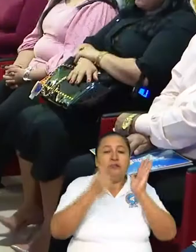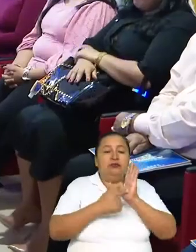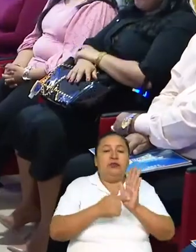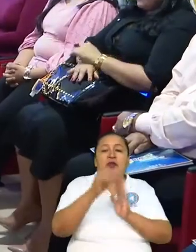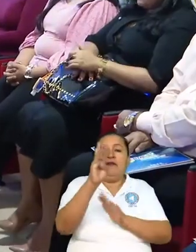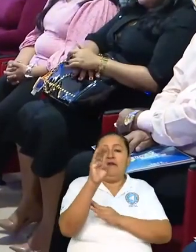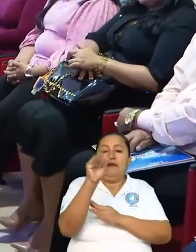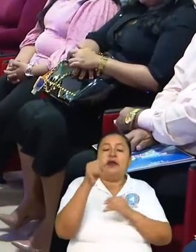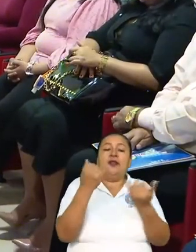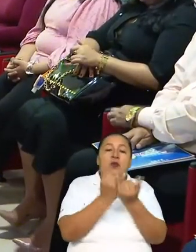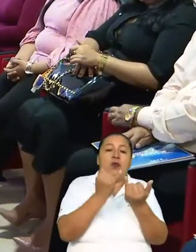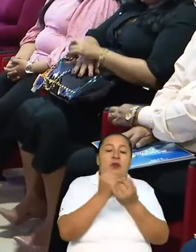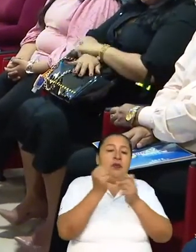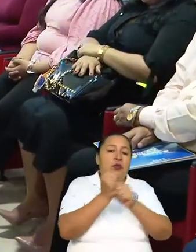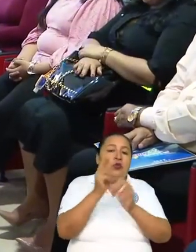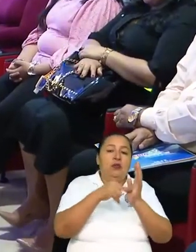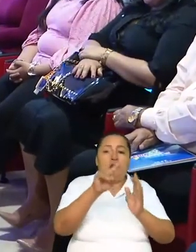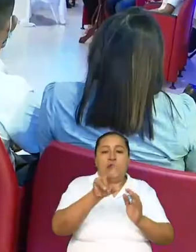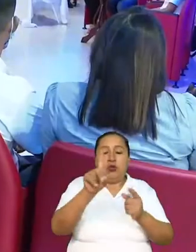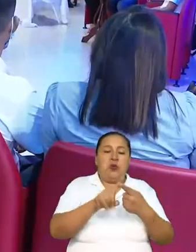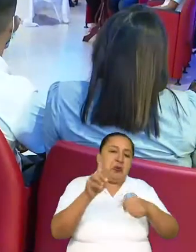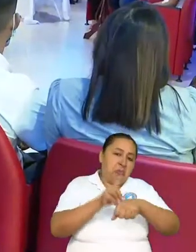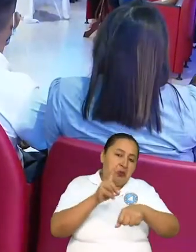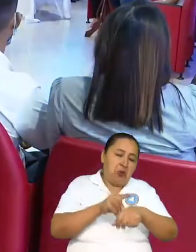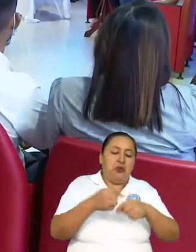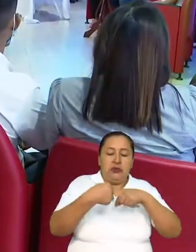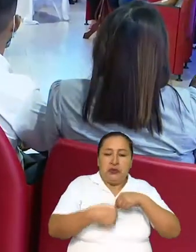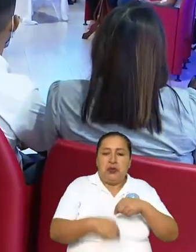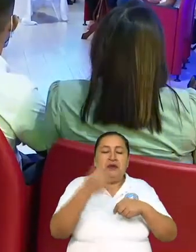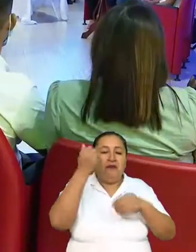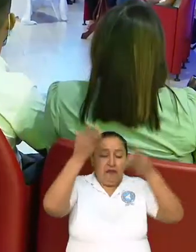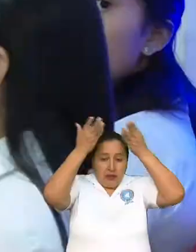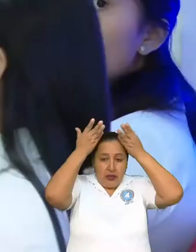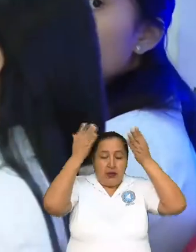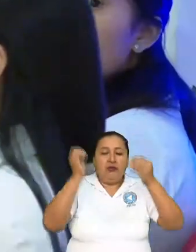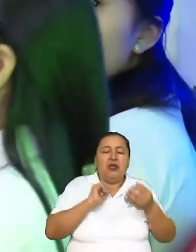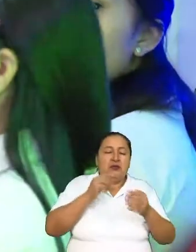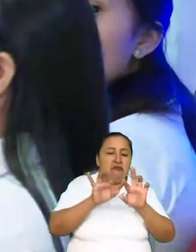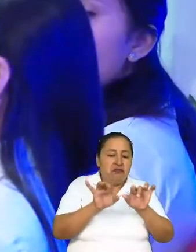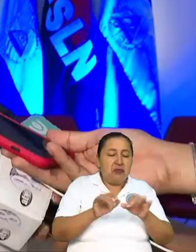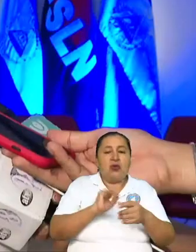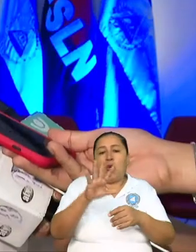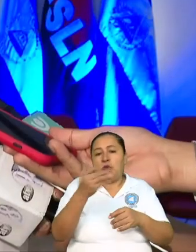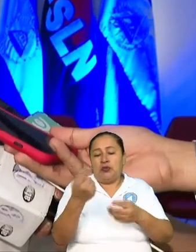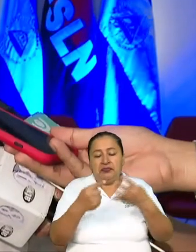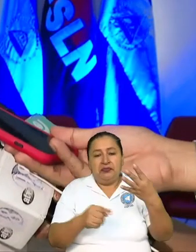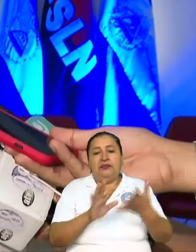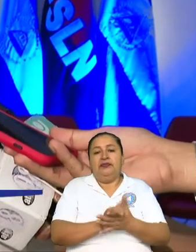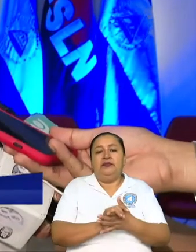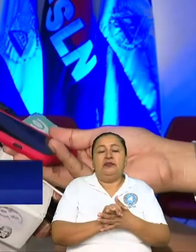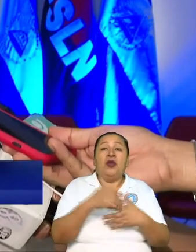para la oferta académica 2021 en las carreras de medicina, cirugía, enfermería, ingeniería en sistema, entre otras. Lo que